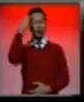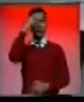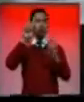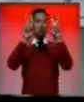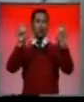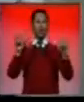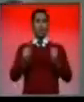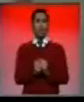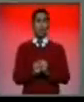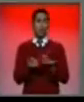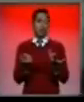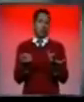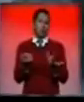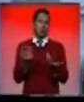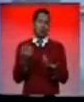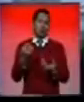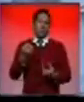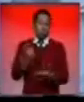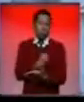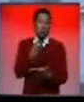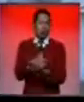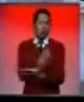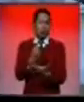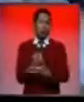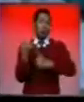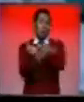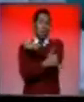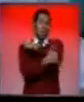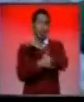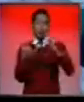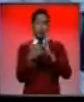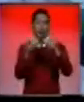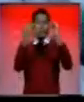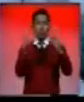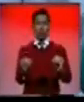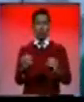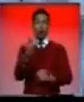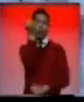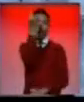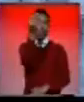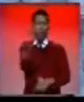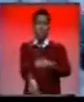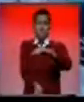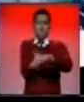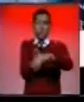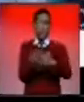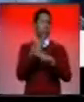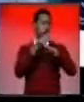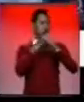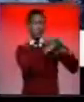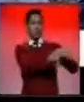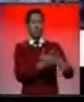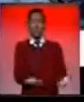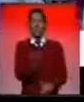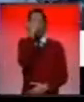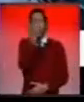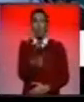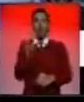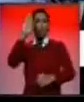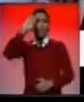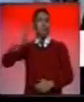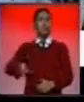paraísos fiscales. Una empresa corrupta y corruptora, pero hay que ser coherentes. ¿Por qué se pudo dar toda esa corruptela de Odebrecht? Por los paraísos